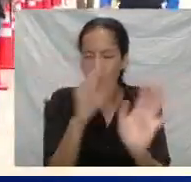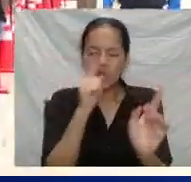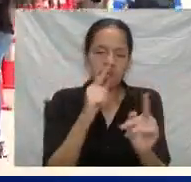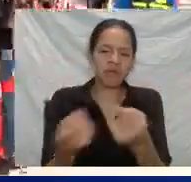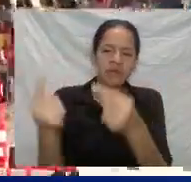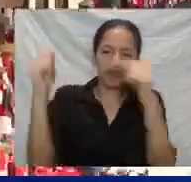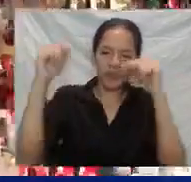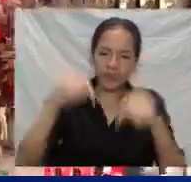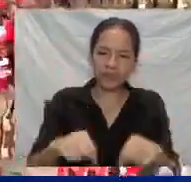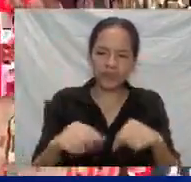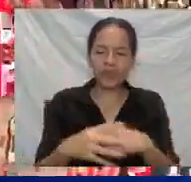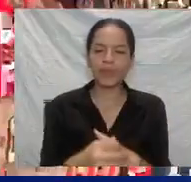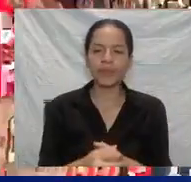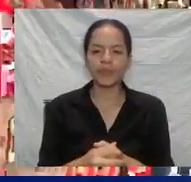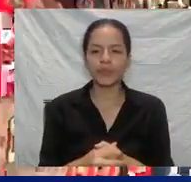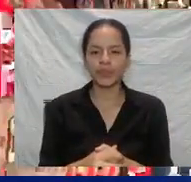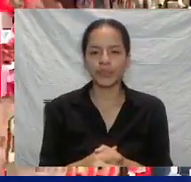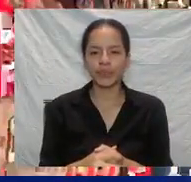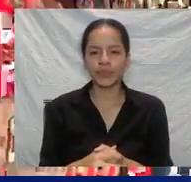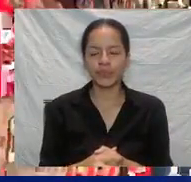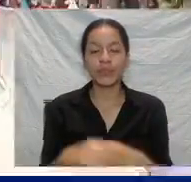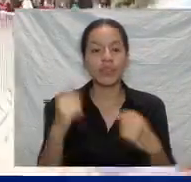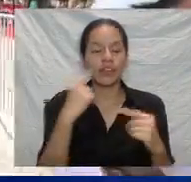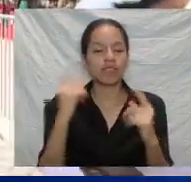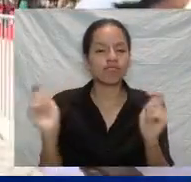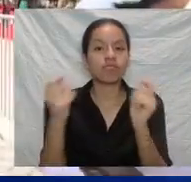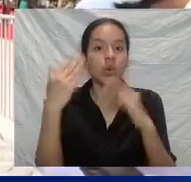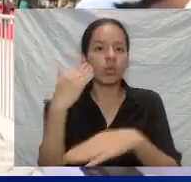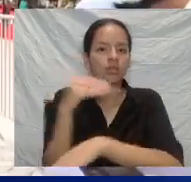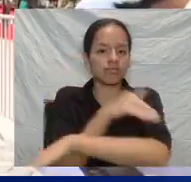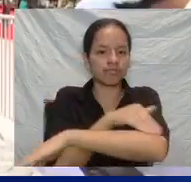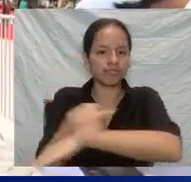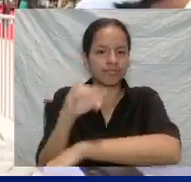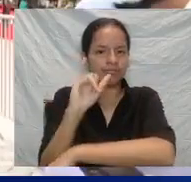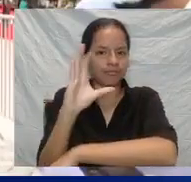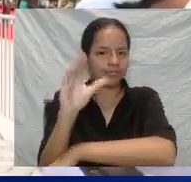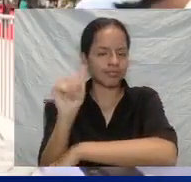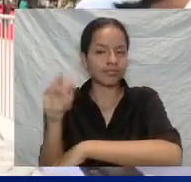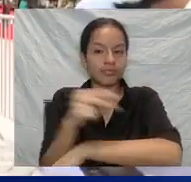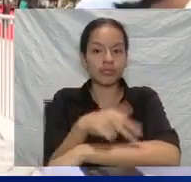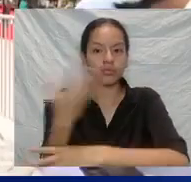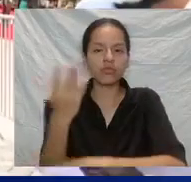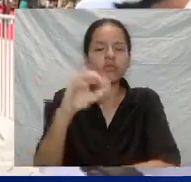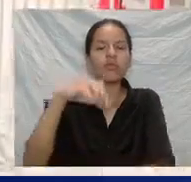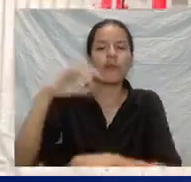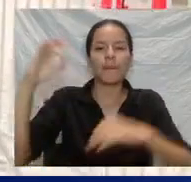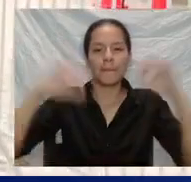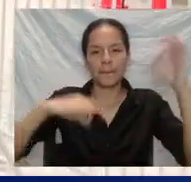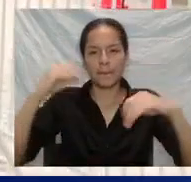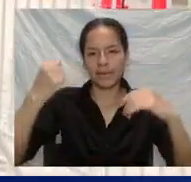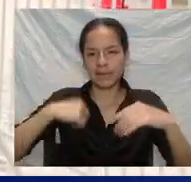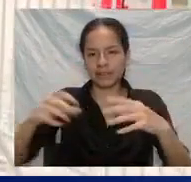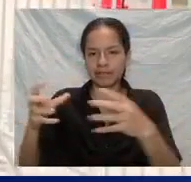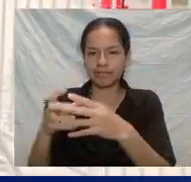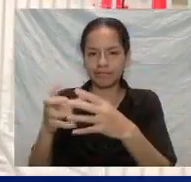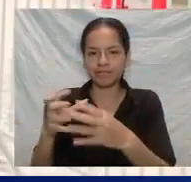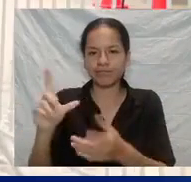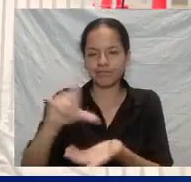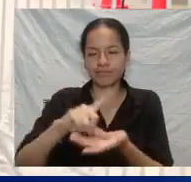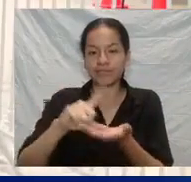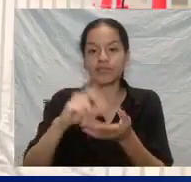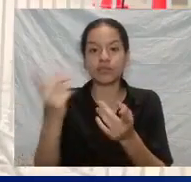bicentenario que se está realizando en las plazuelas de las artes ya saben la invitación está está hasta el primero de agosto